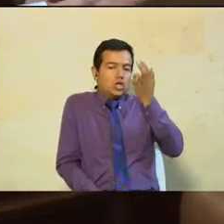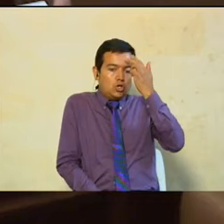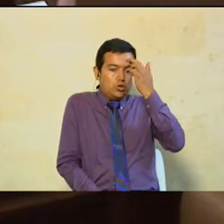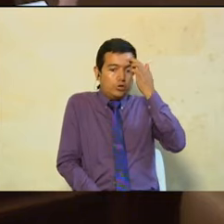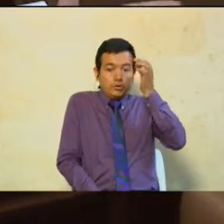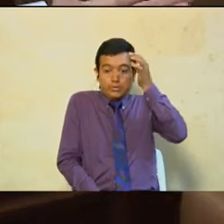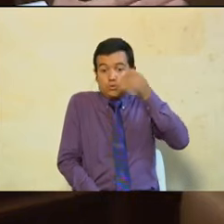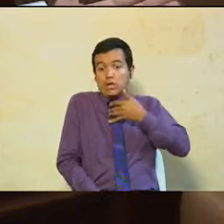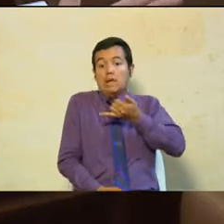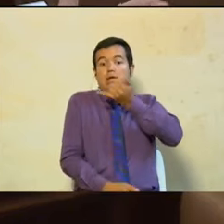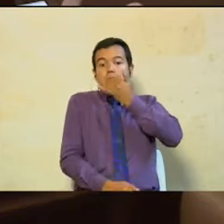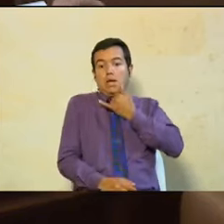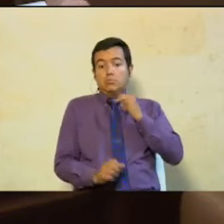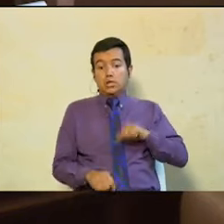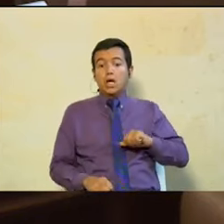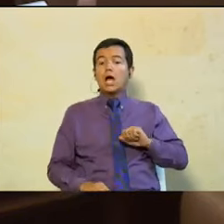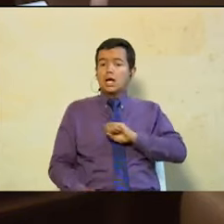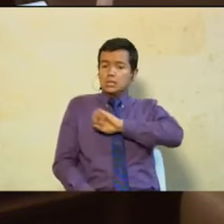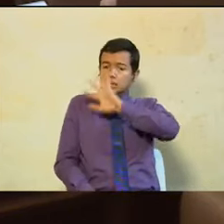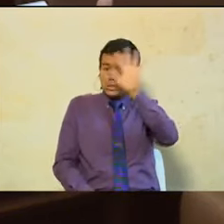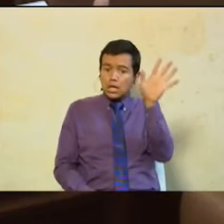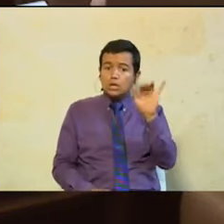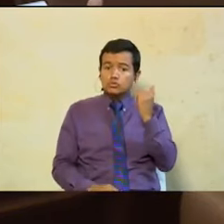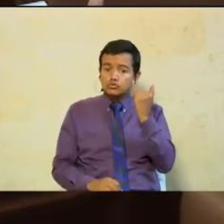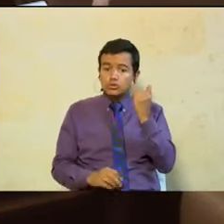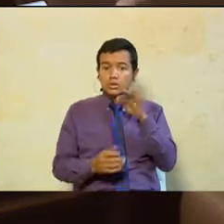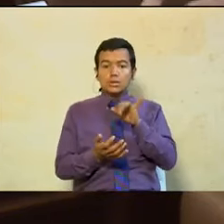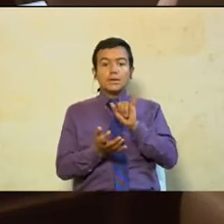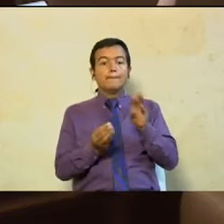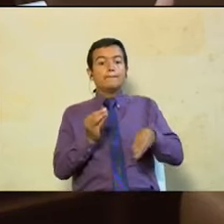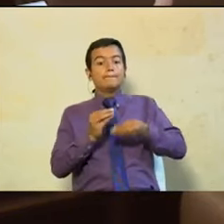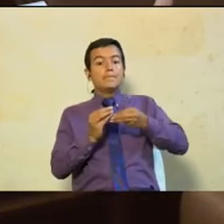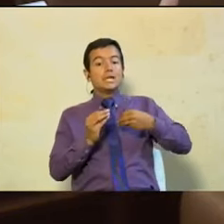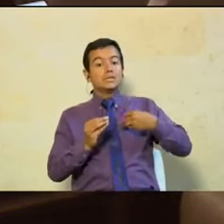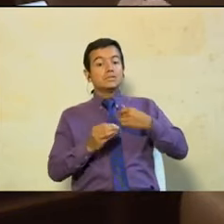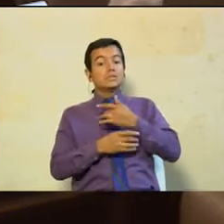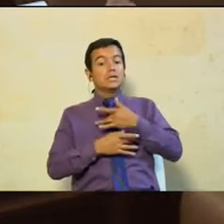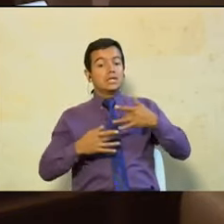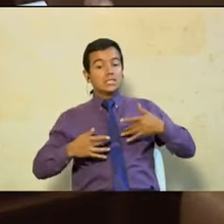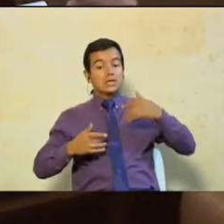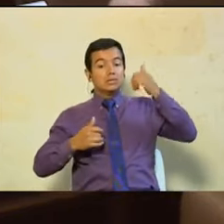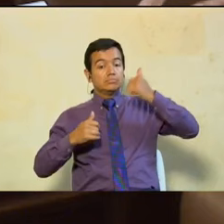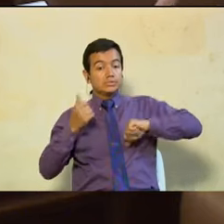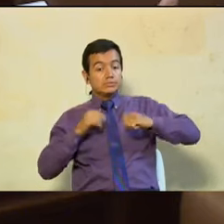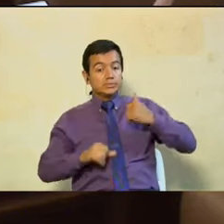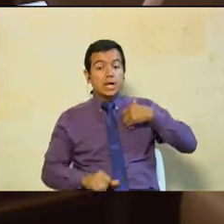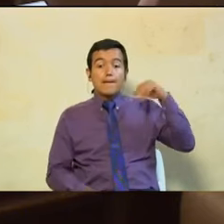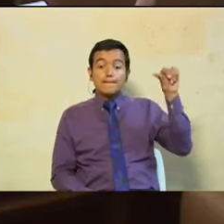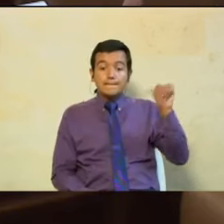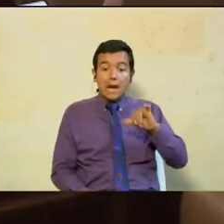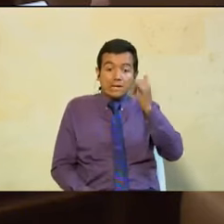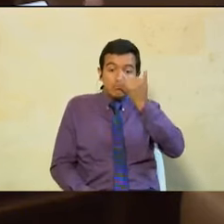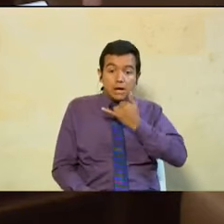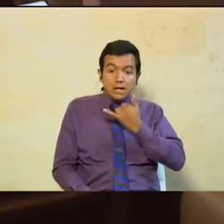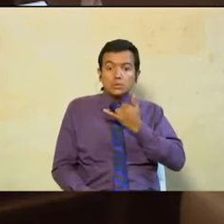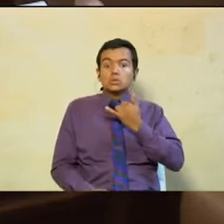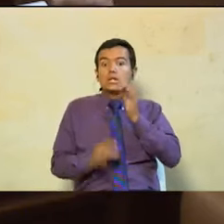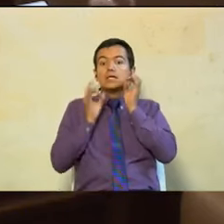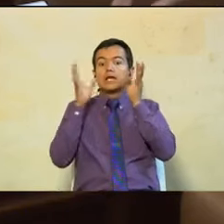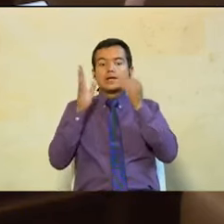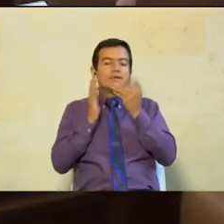errores Claro que sí pueden tener errores y los errores en salud son graves un cuando un constructor